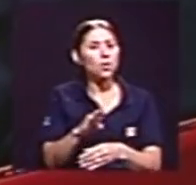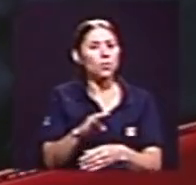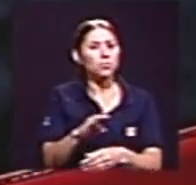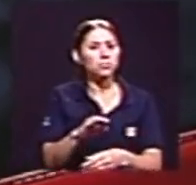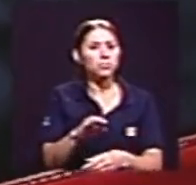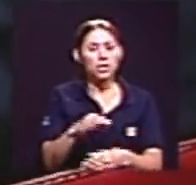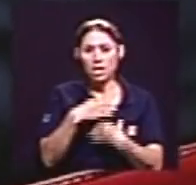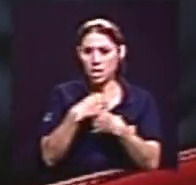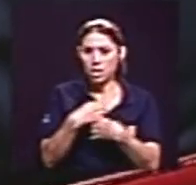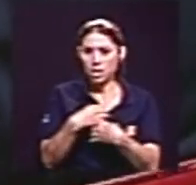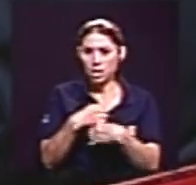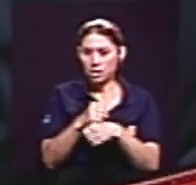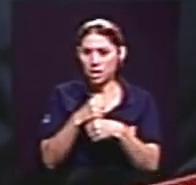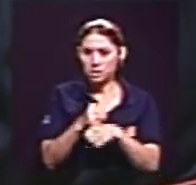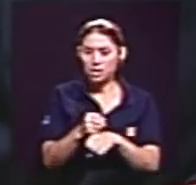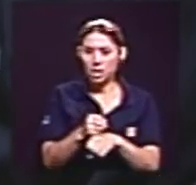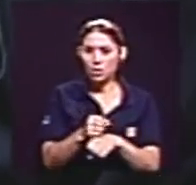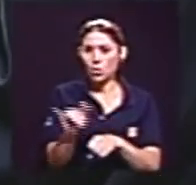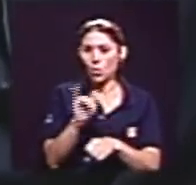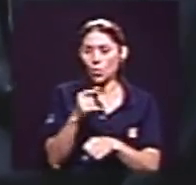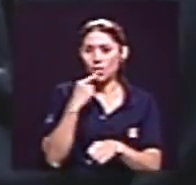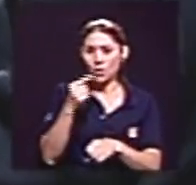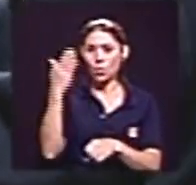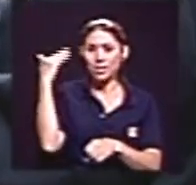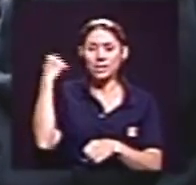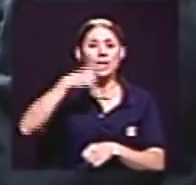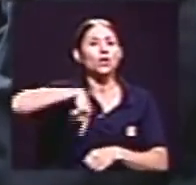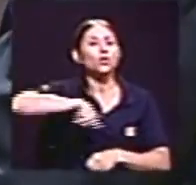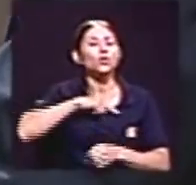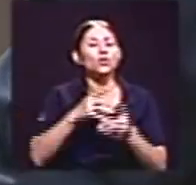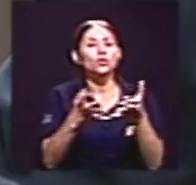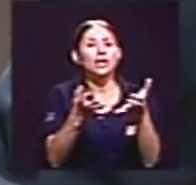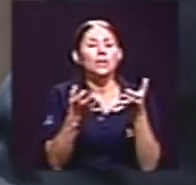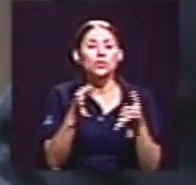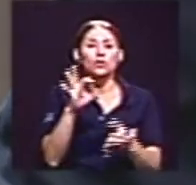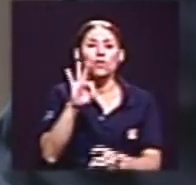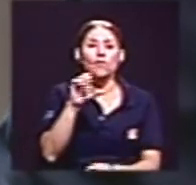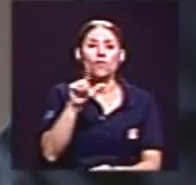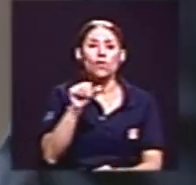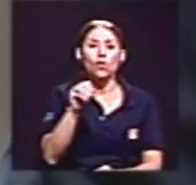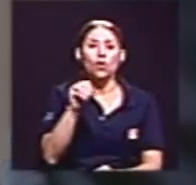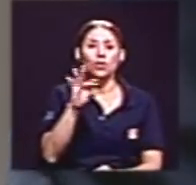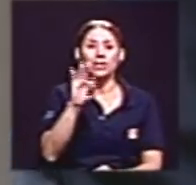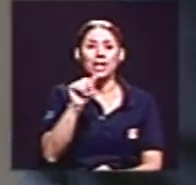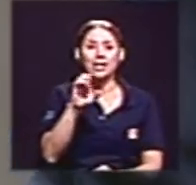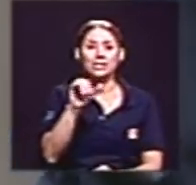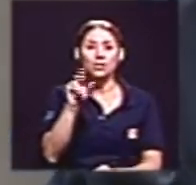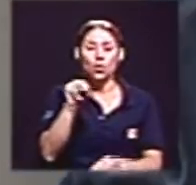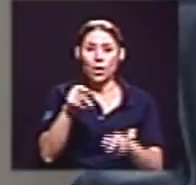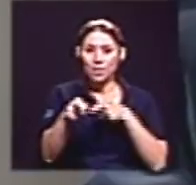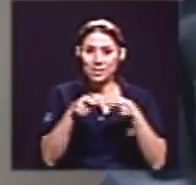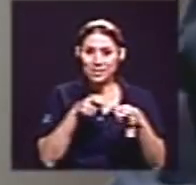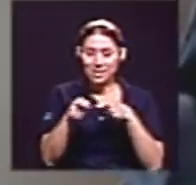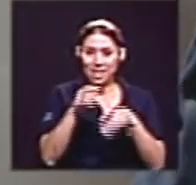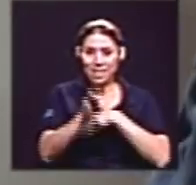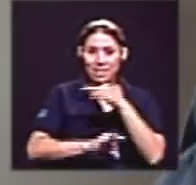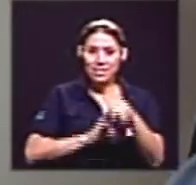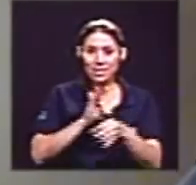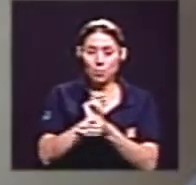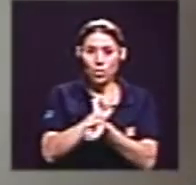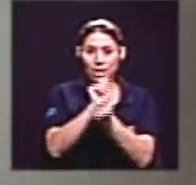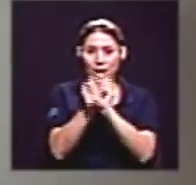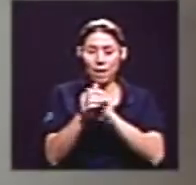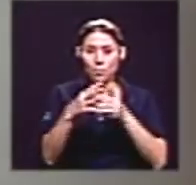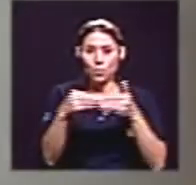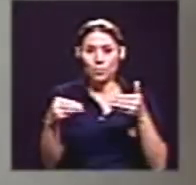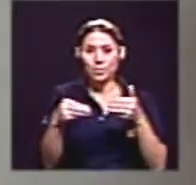3, 4 años, de que queremos ir a una flotación administrada del tipo de cambio. Eso significa que poco a poco quisiéramos